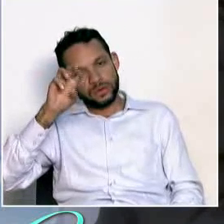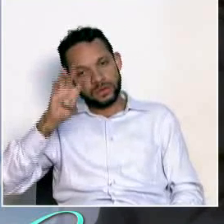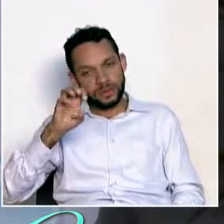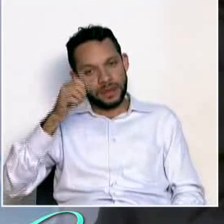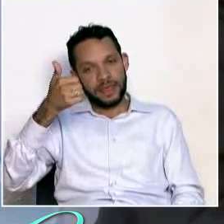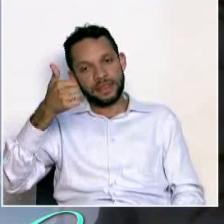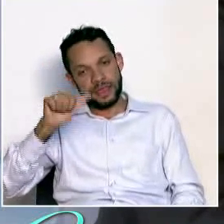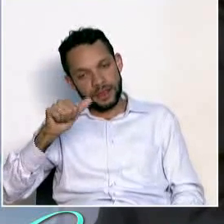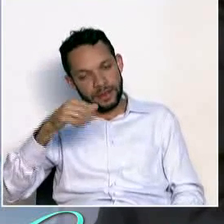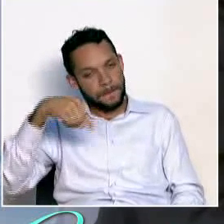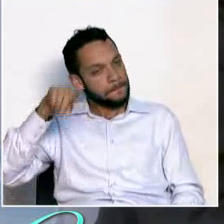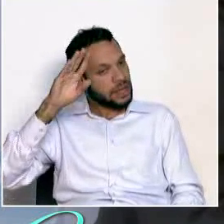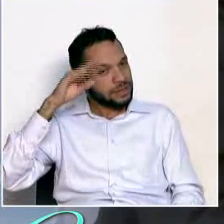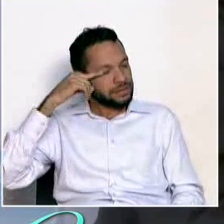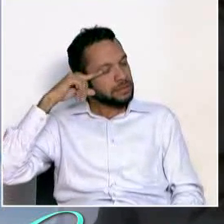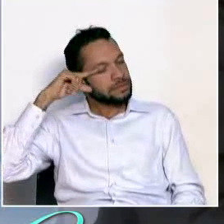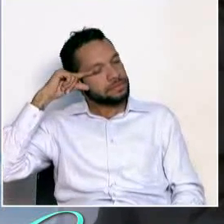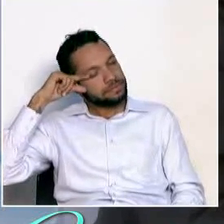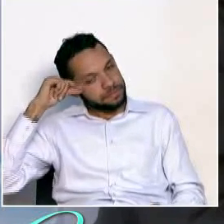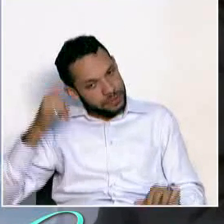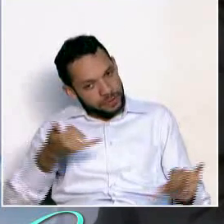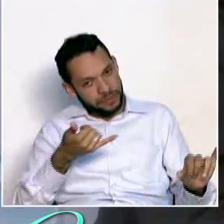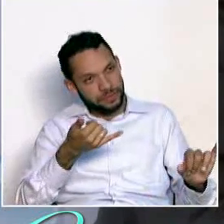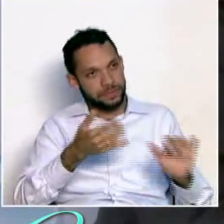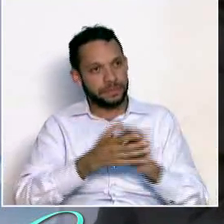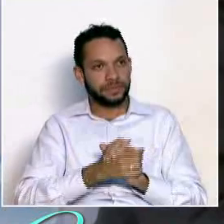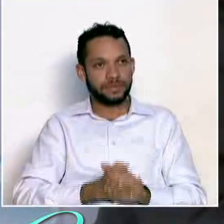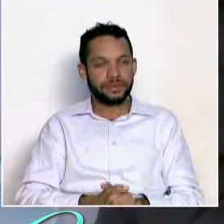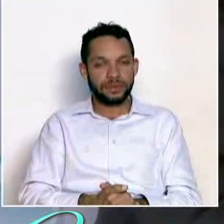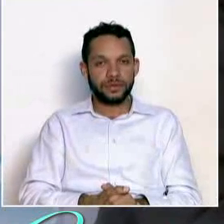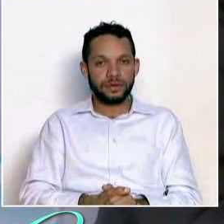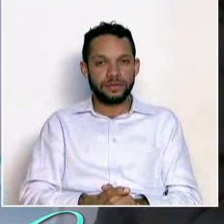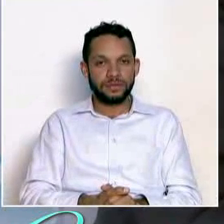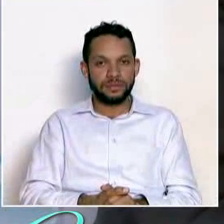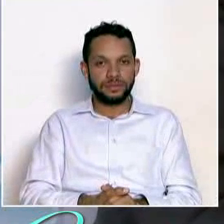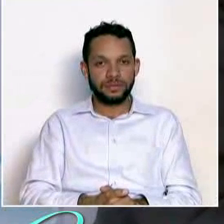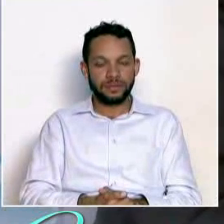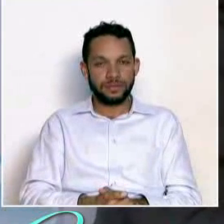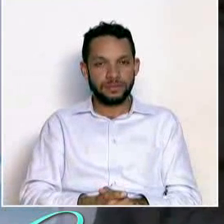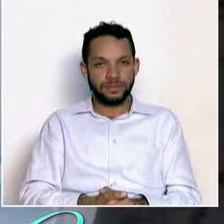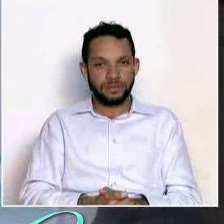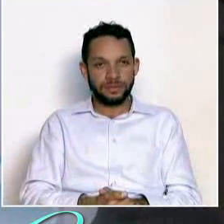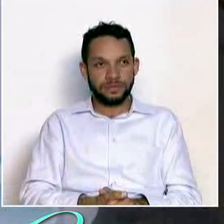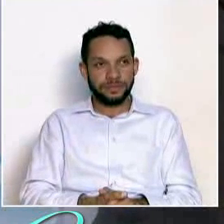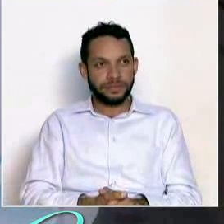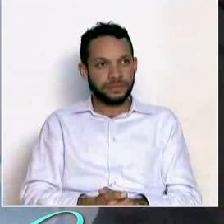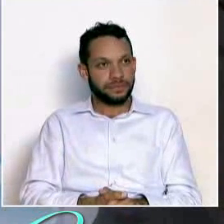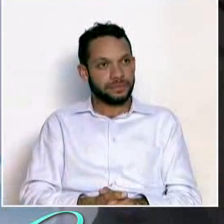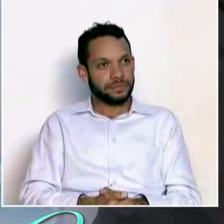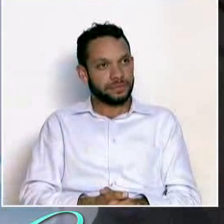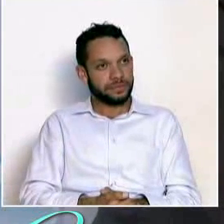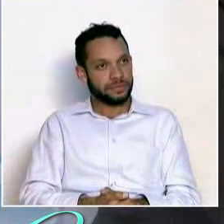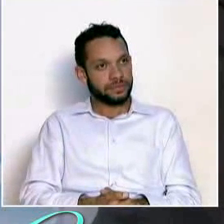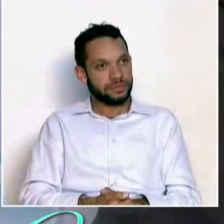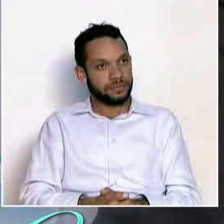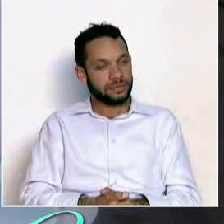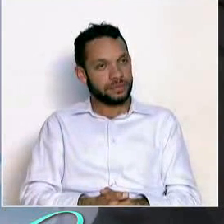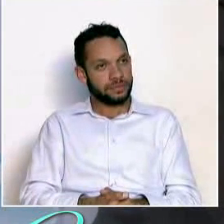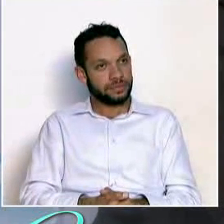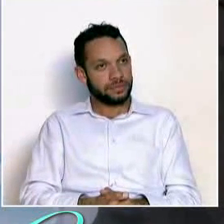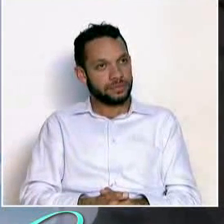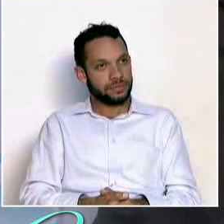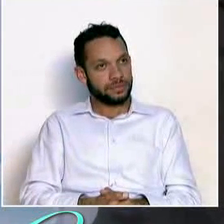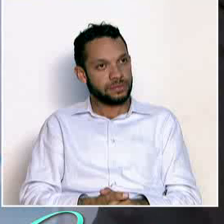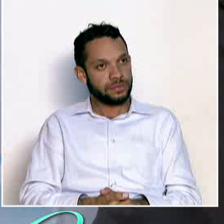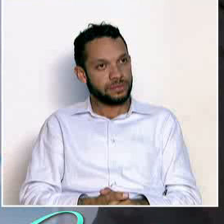profundizar. 1, más profundo, 2, duerma más profundamente. Tu